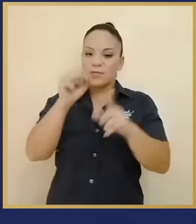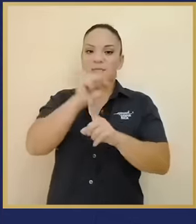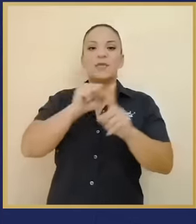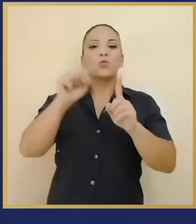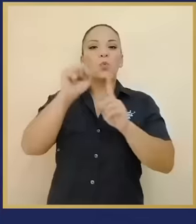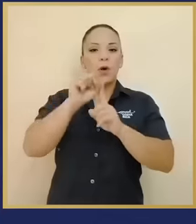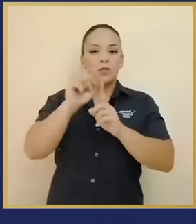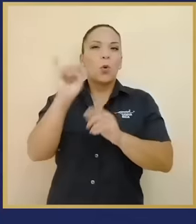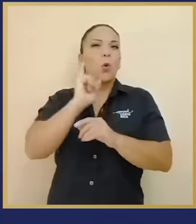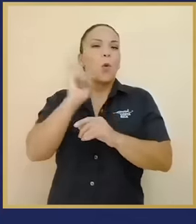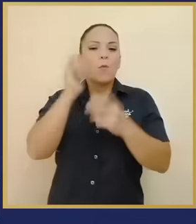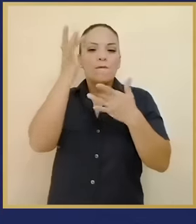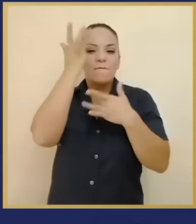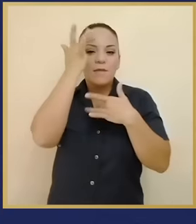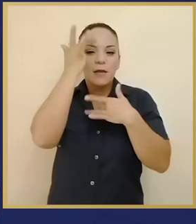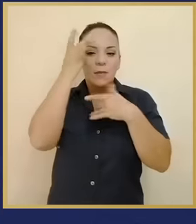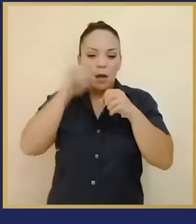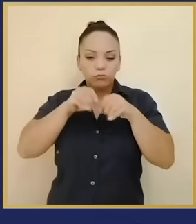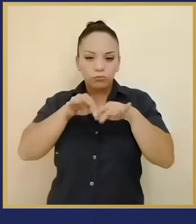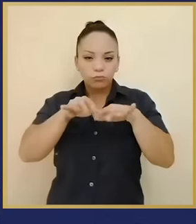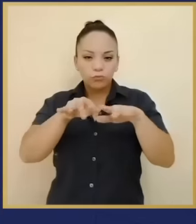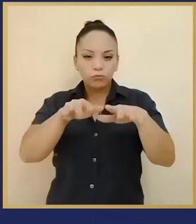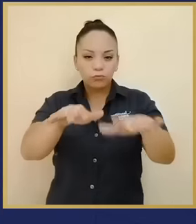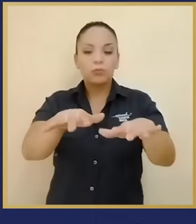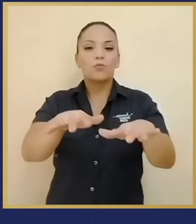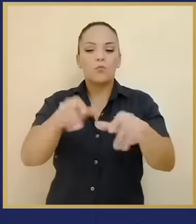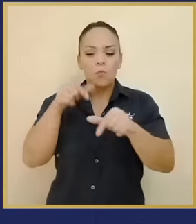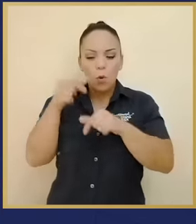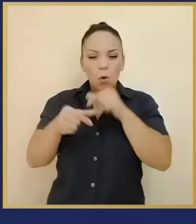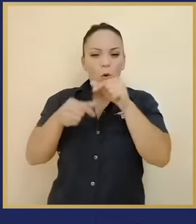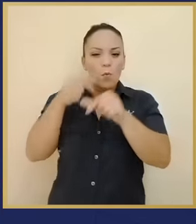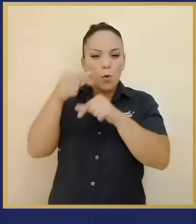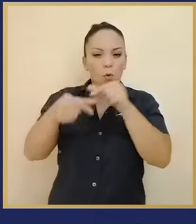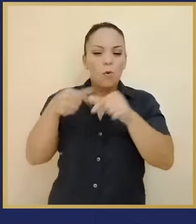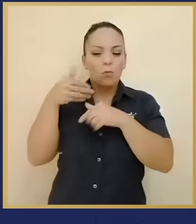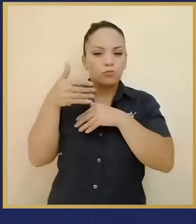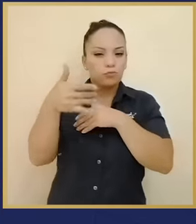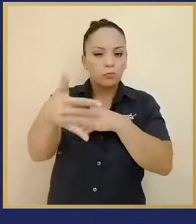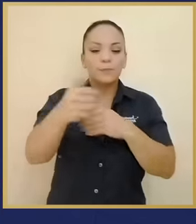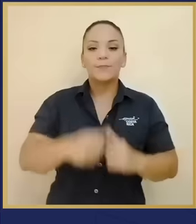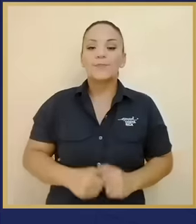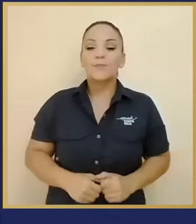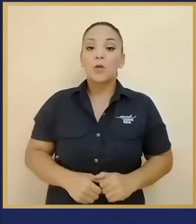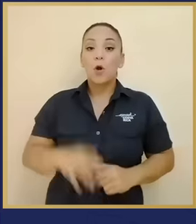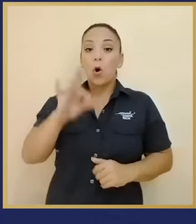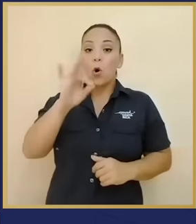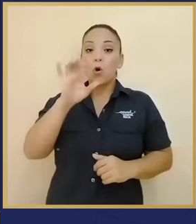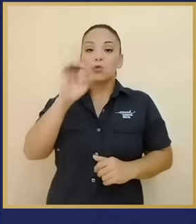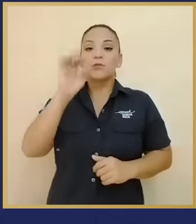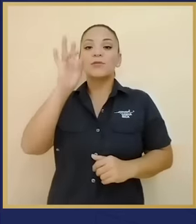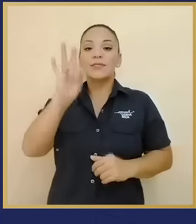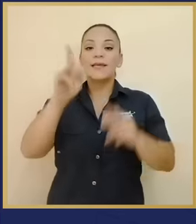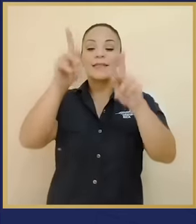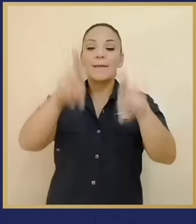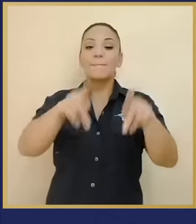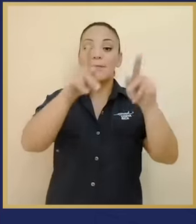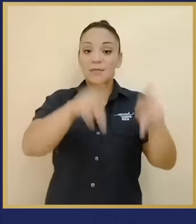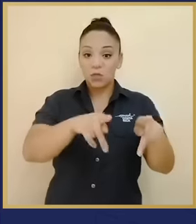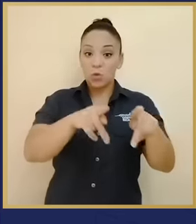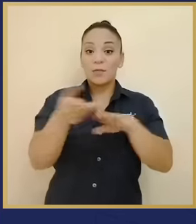como sociedad ha venido desarrollándose de manera silenciosa por tanto tiempo.